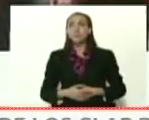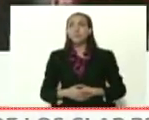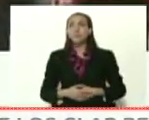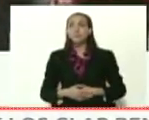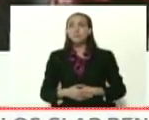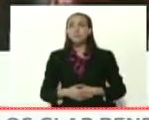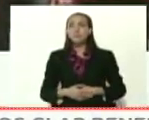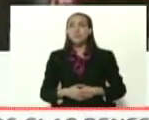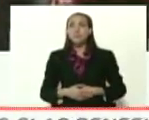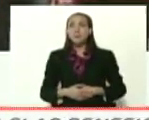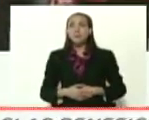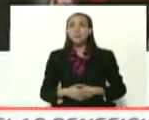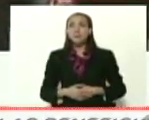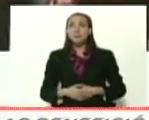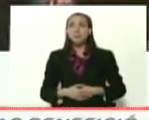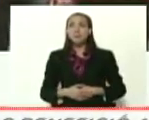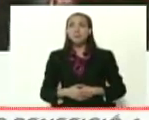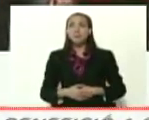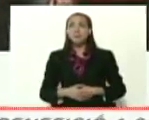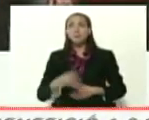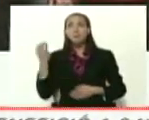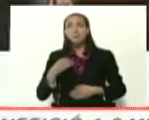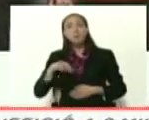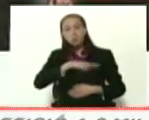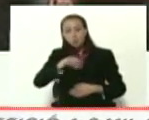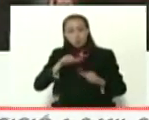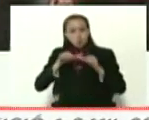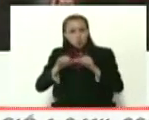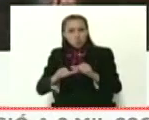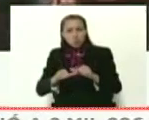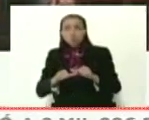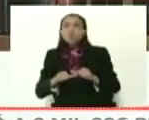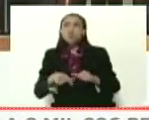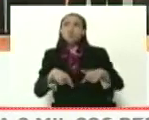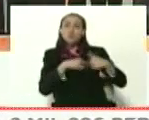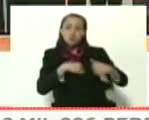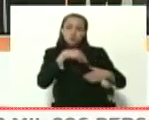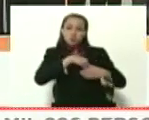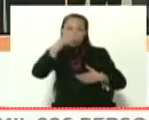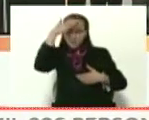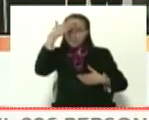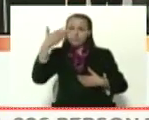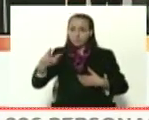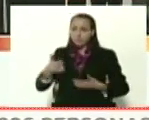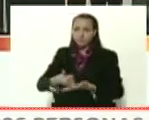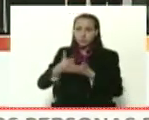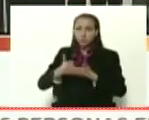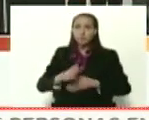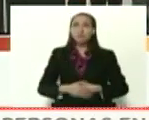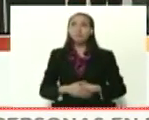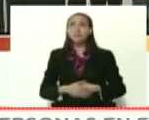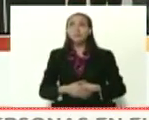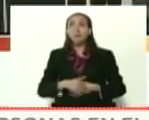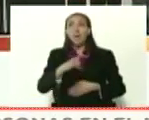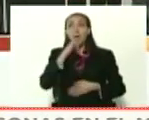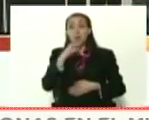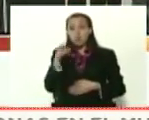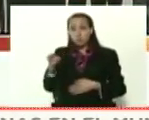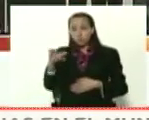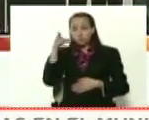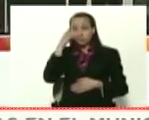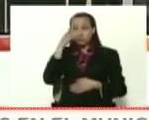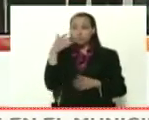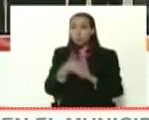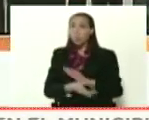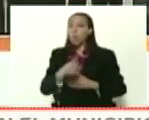siempre lo mantenemos en nuestro corazón. Quería informarle, vicepresidenta, la